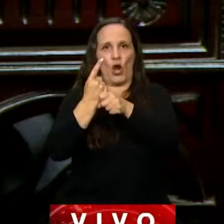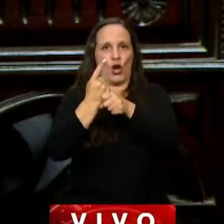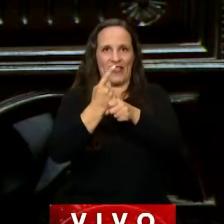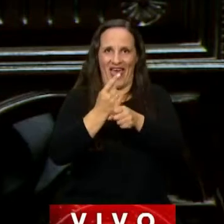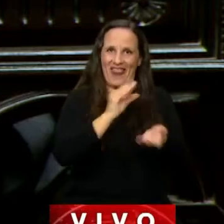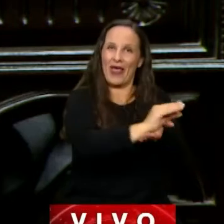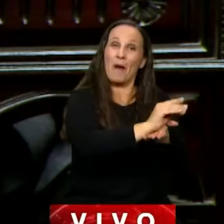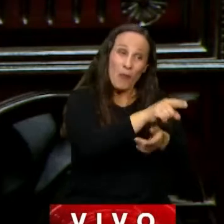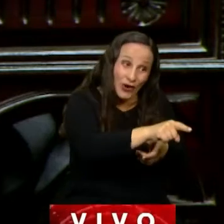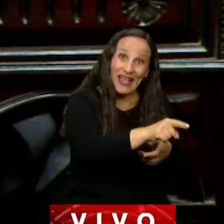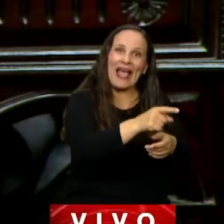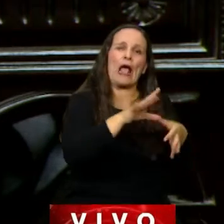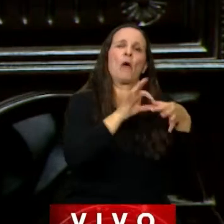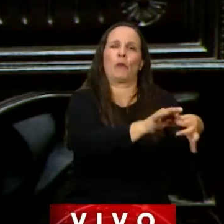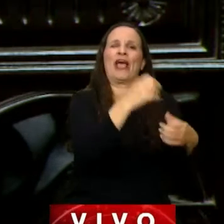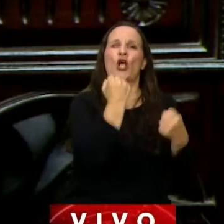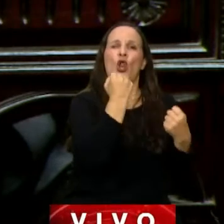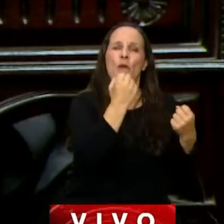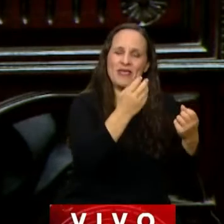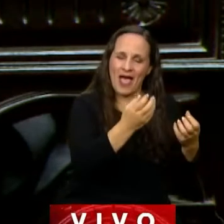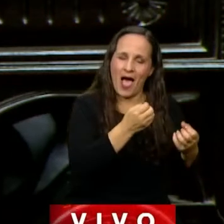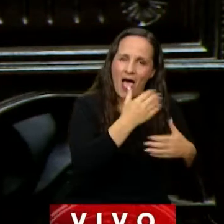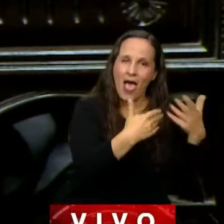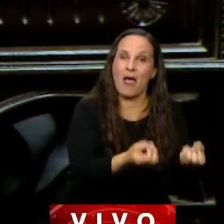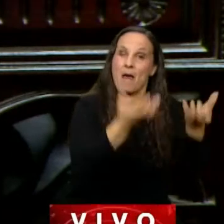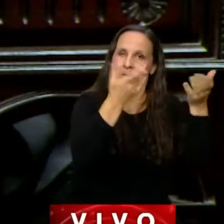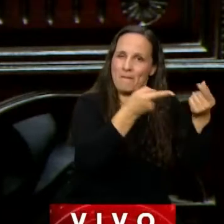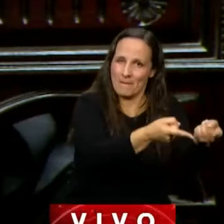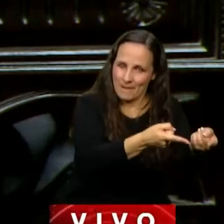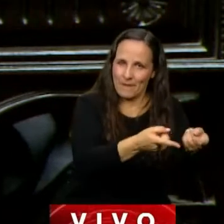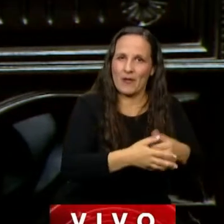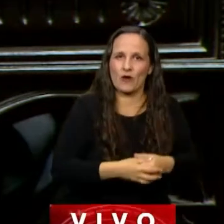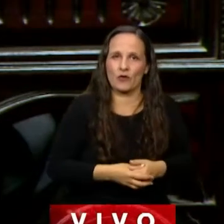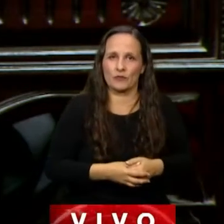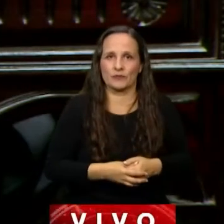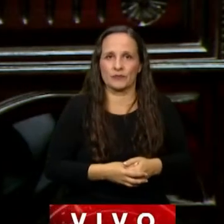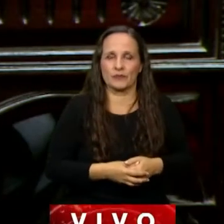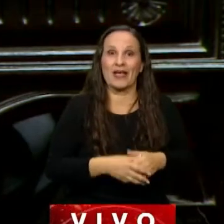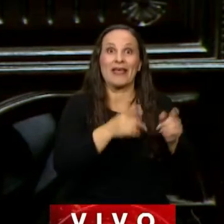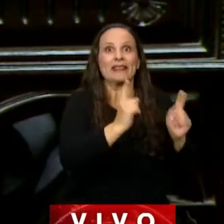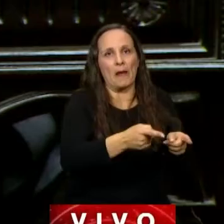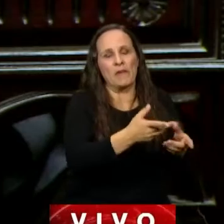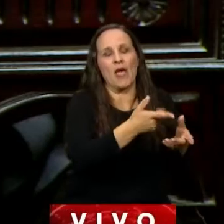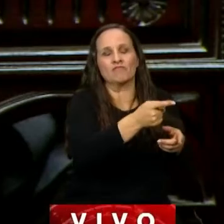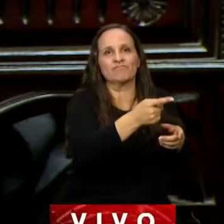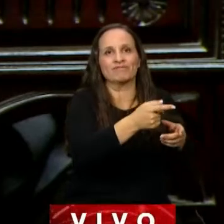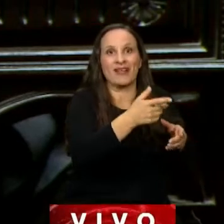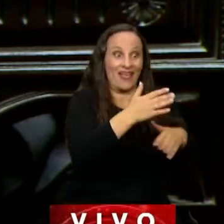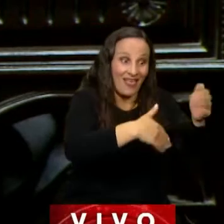efecto multiplicador sobre la economía y su contribución al aumento de la productividad del sector privado.